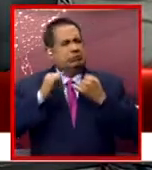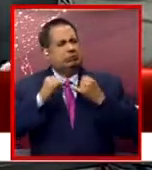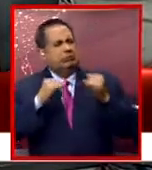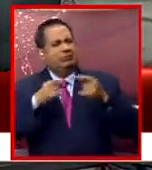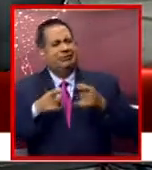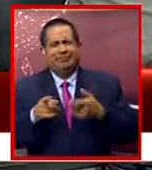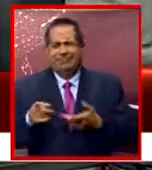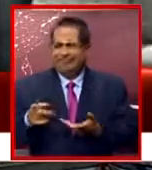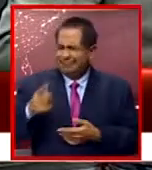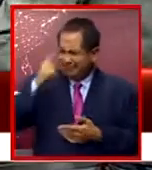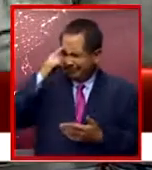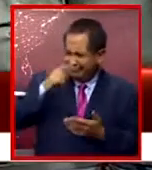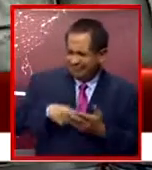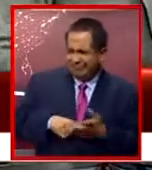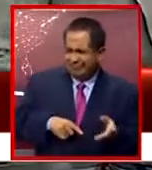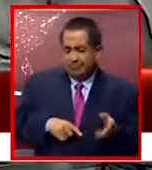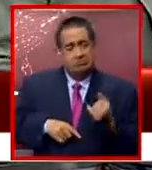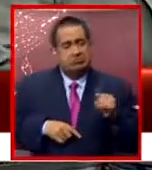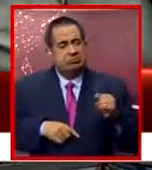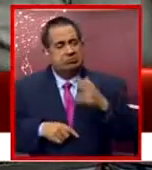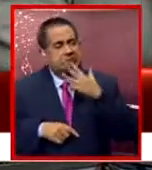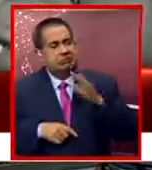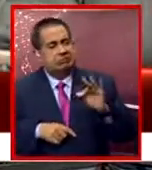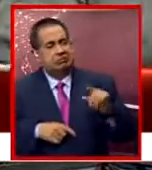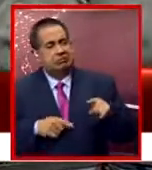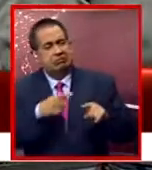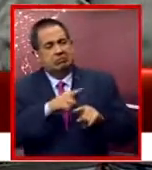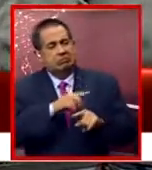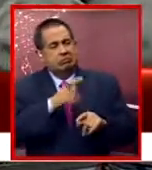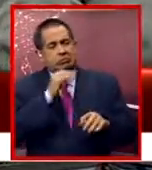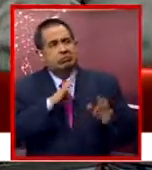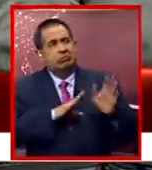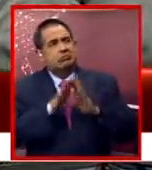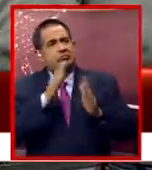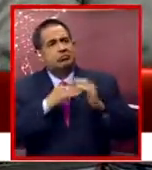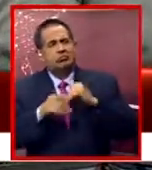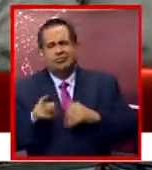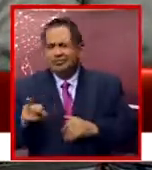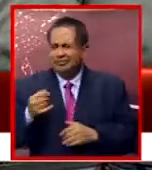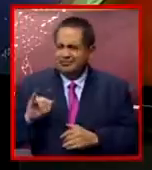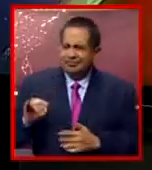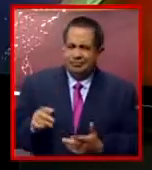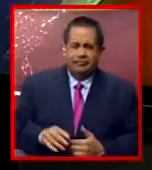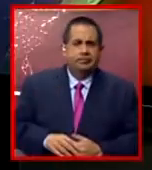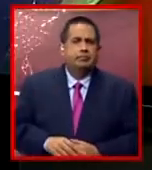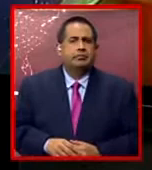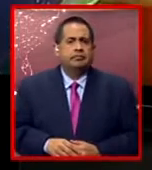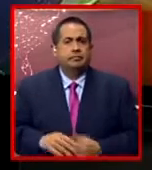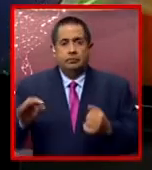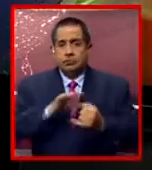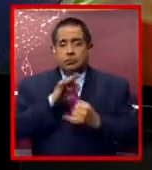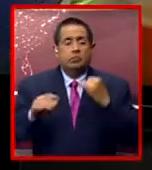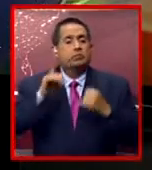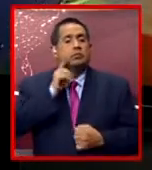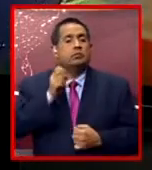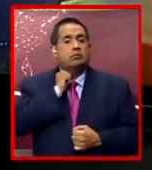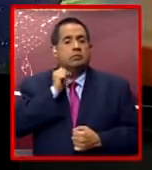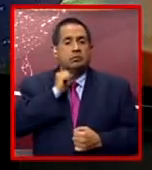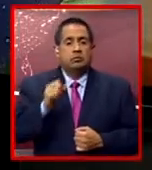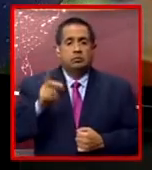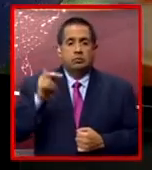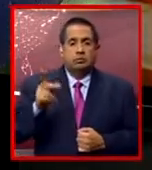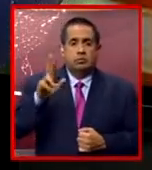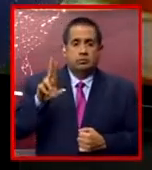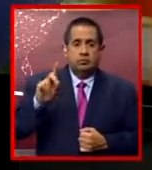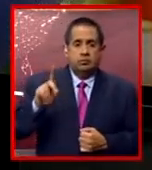cuestionarlos, a escatimar, reconocer los logros que se han tenido. Finalmente, la senadora del Partido de la